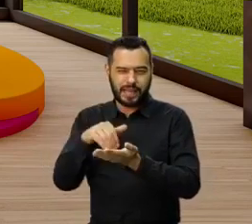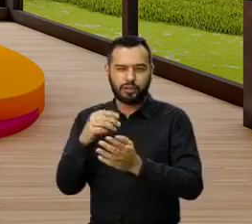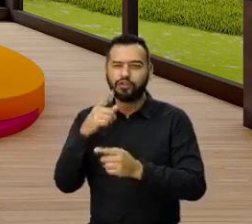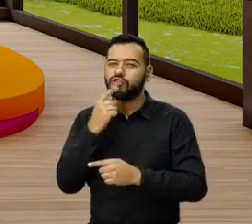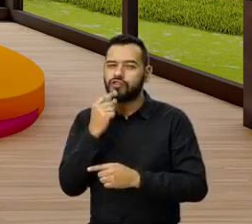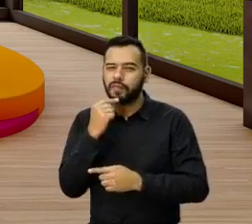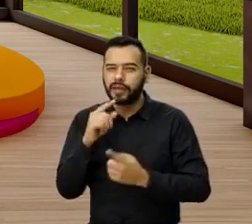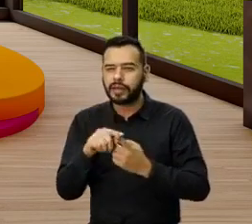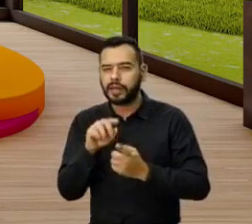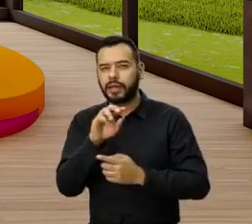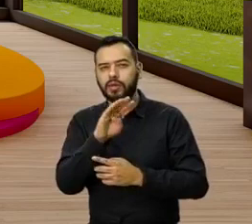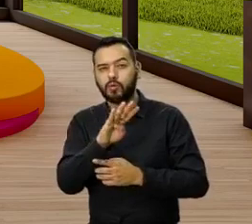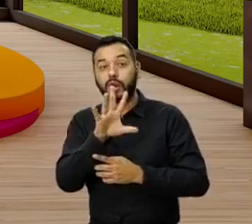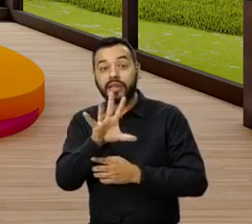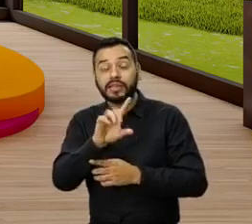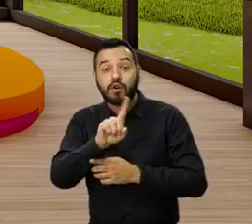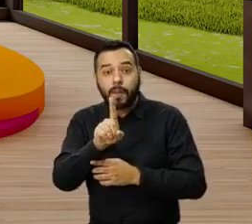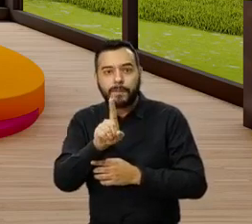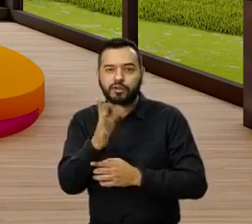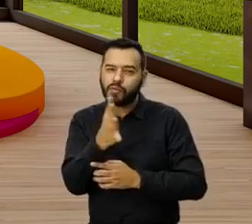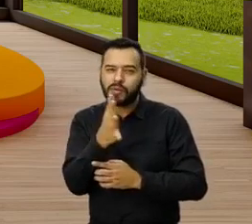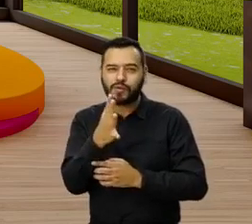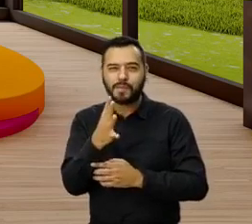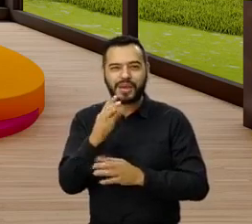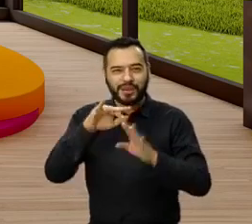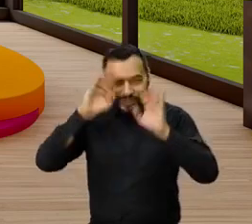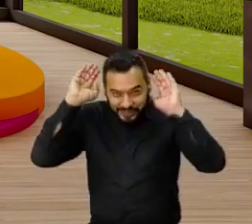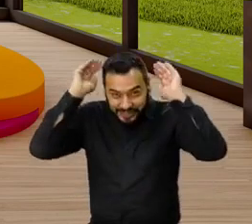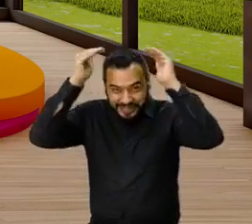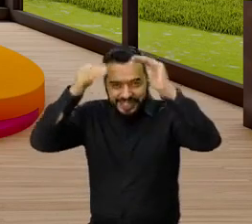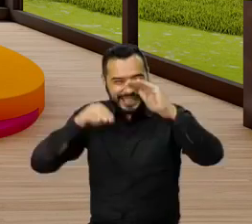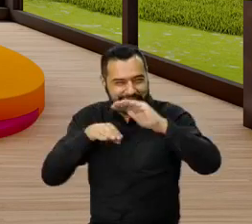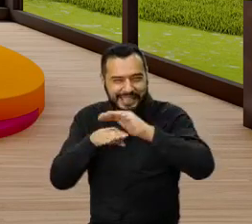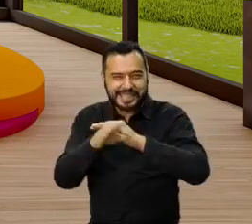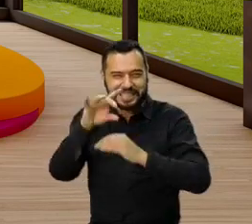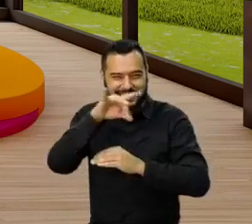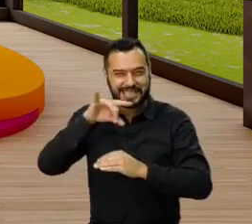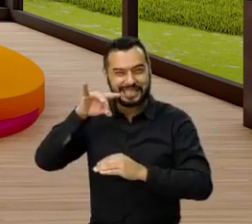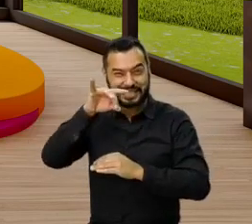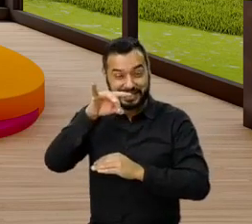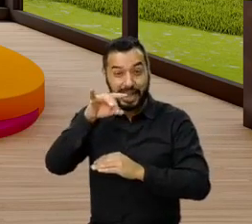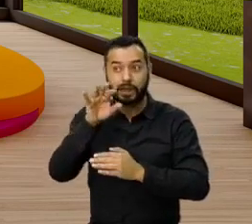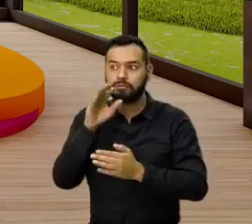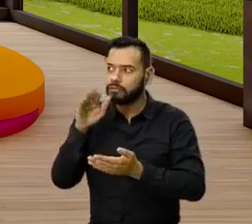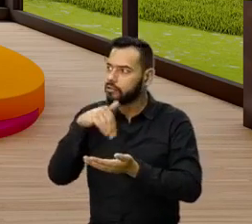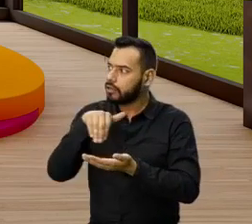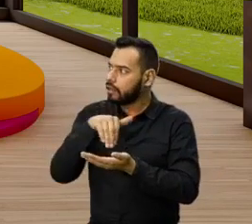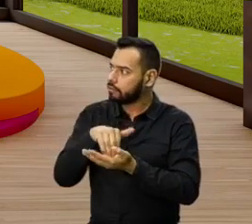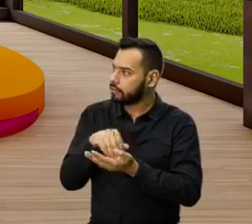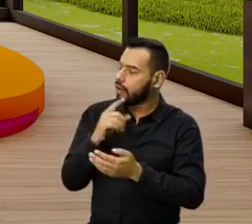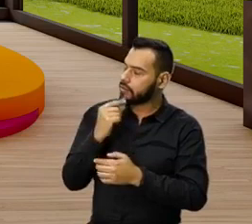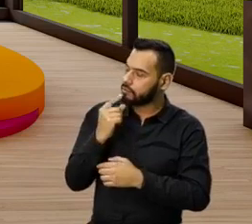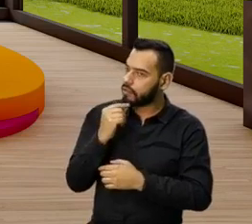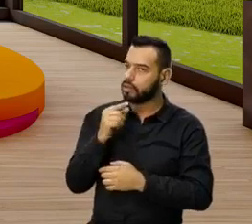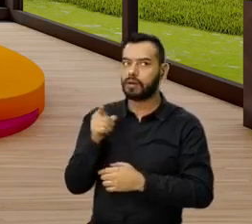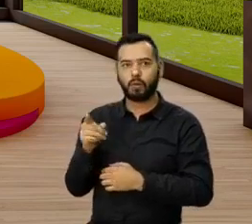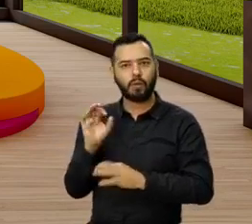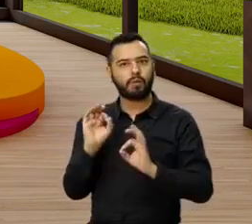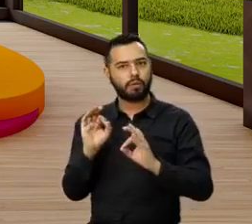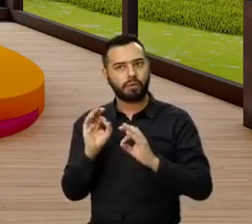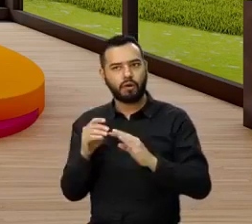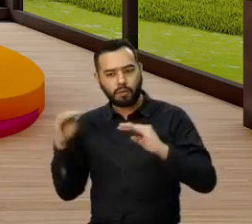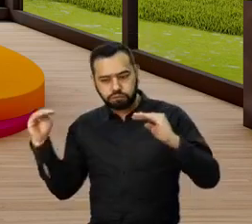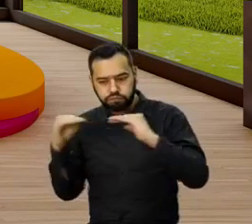minutos aproximadamente de la mina de sal perfecto podemos decir que es muy central o sea está ubicado en zipaquirá press está muy central tiene